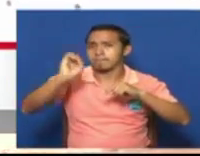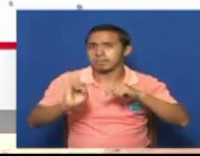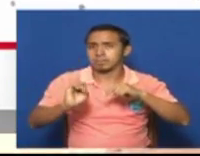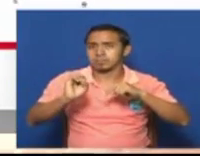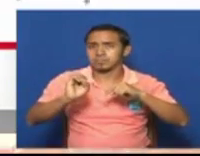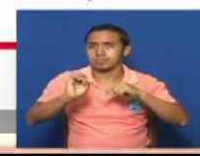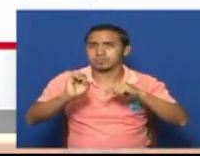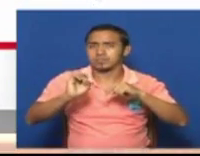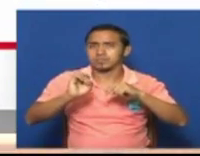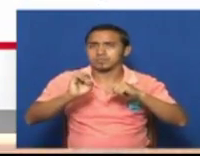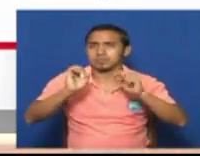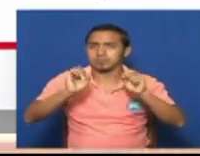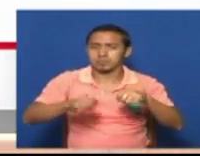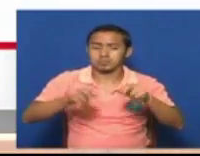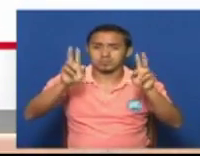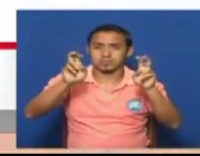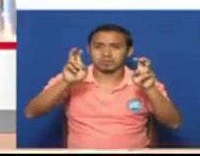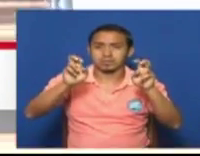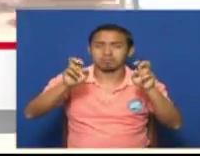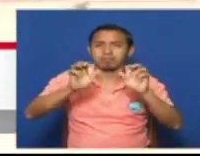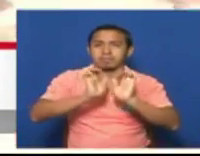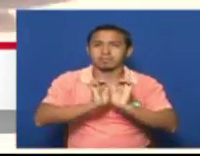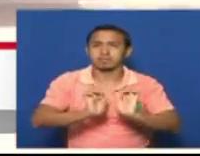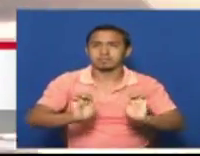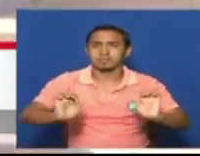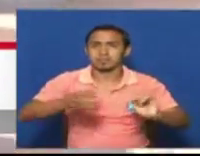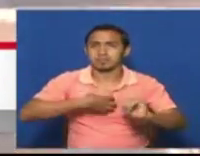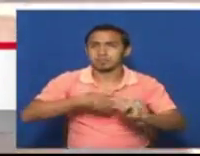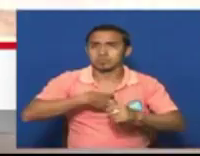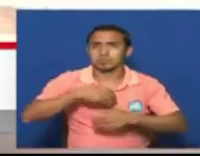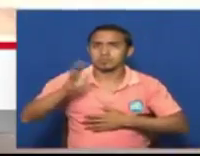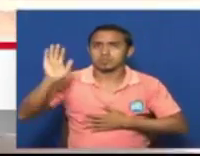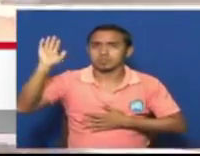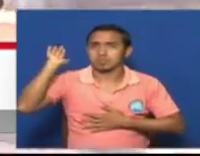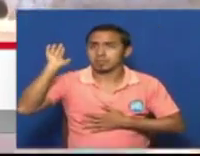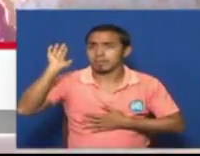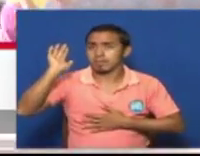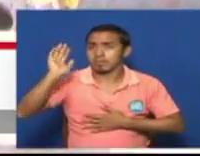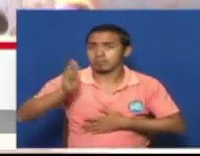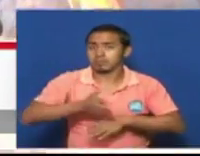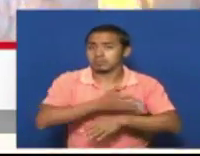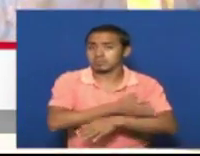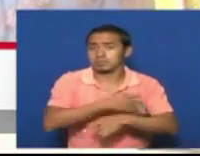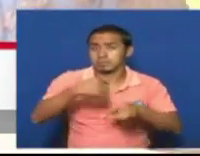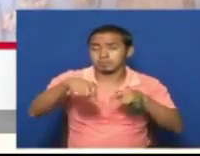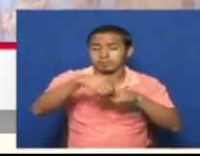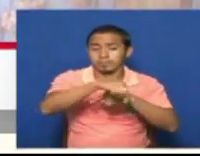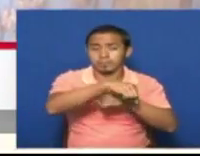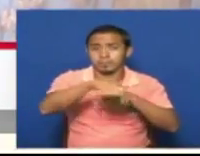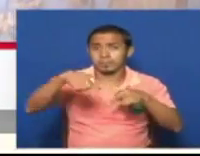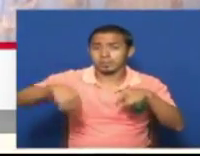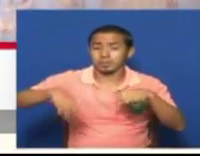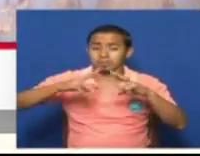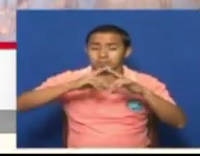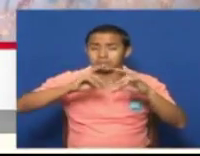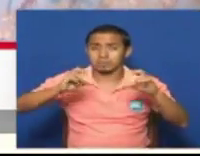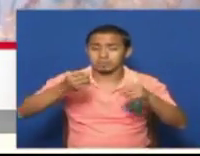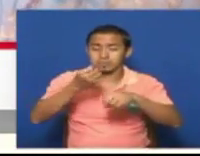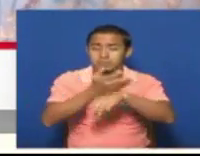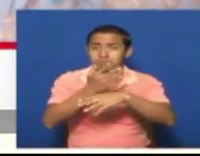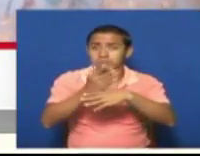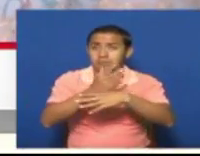presupuesto para temas de niñez ese era es el compromiso que tenían el 1% hoy en día tenemos